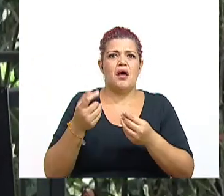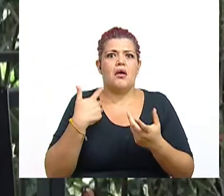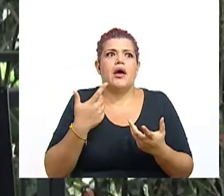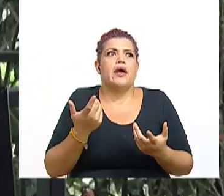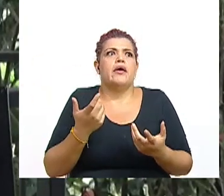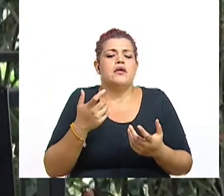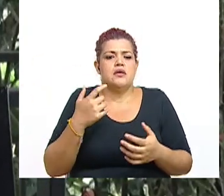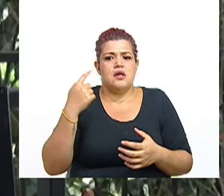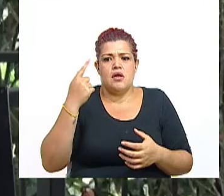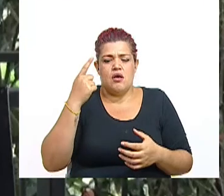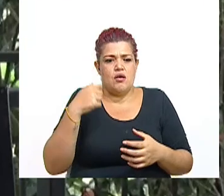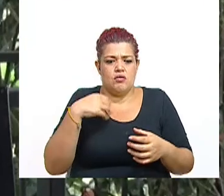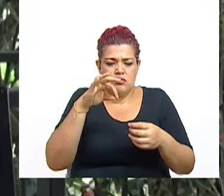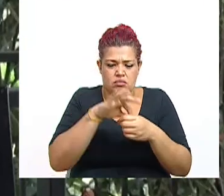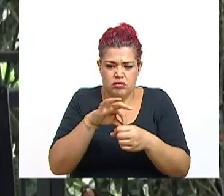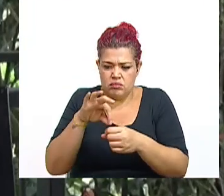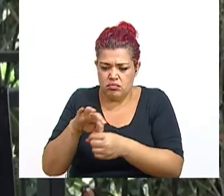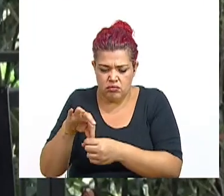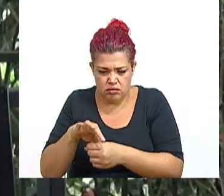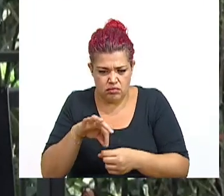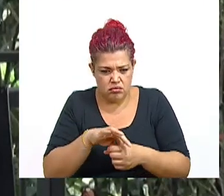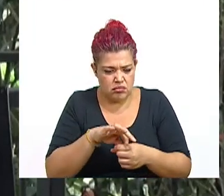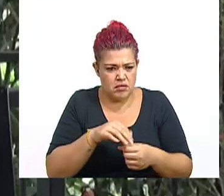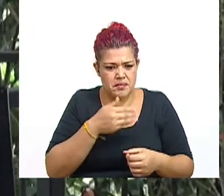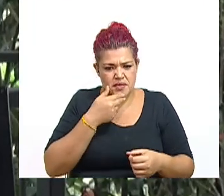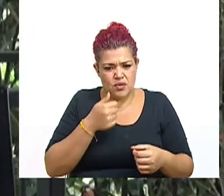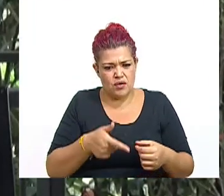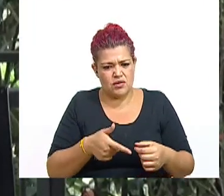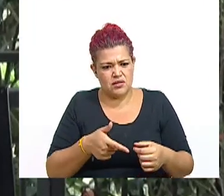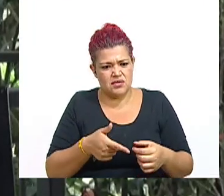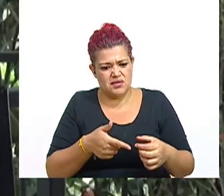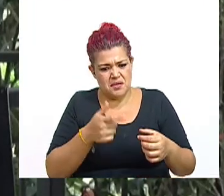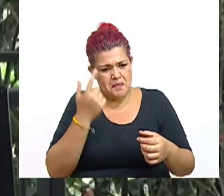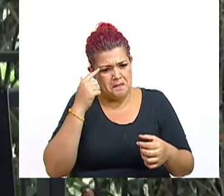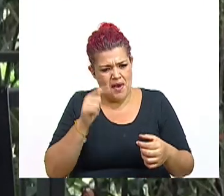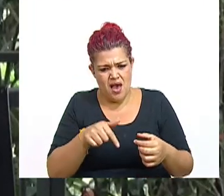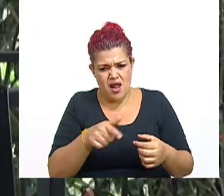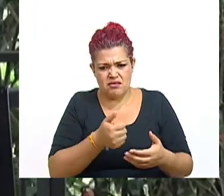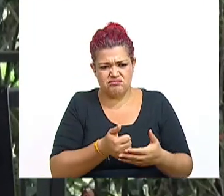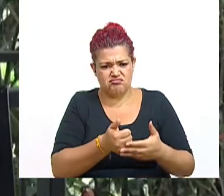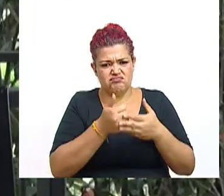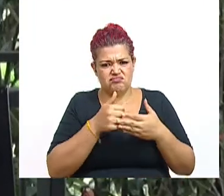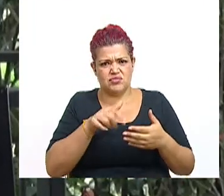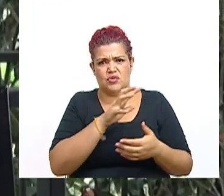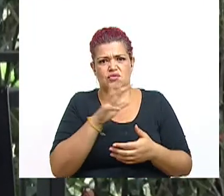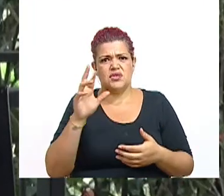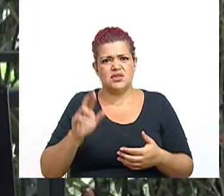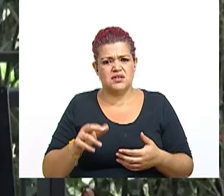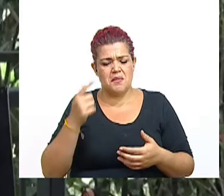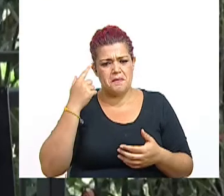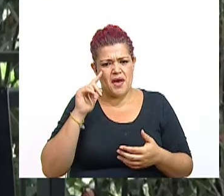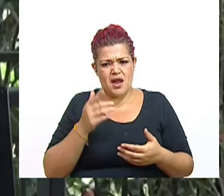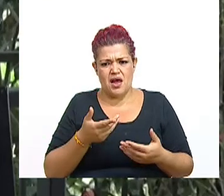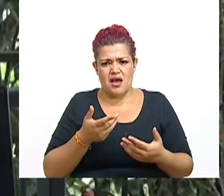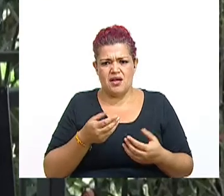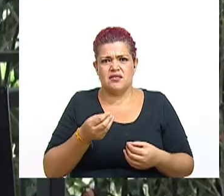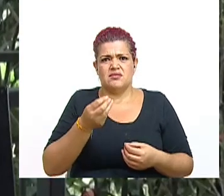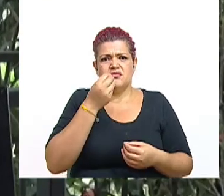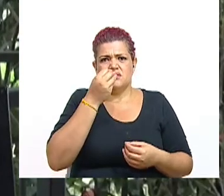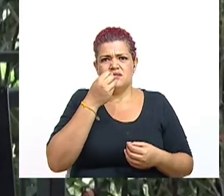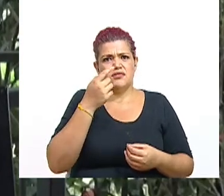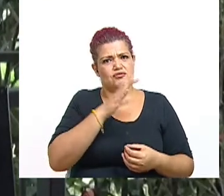sembrar productos que sean para beneficio de los costarricenses para suplir, por ejemplo, la